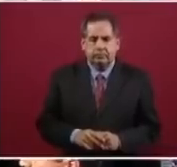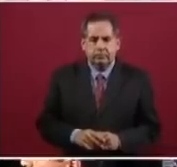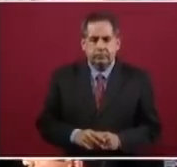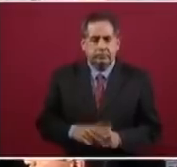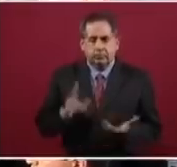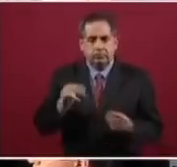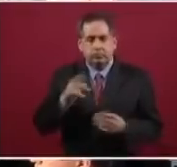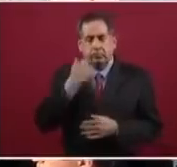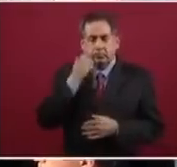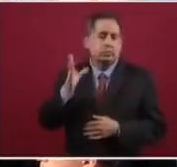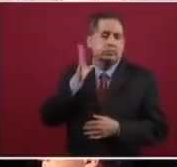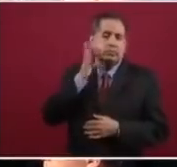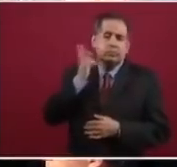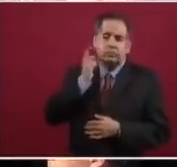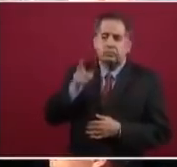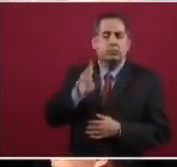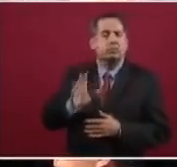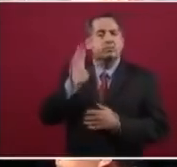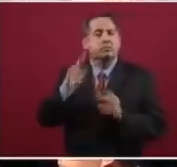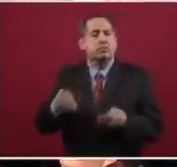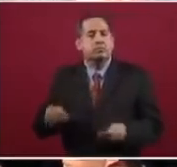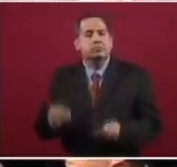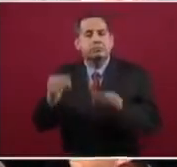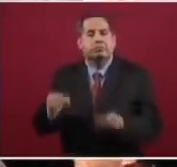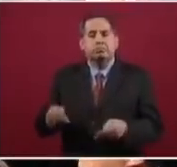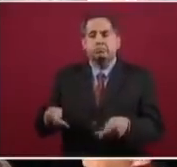la cámara diputado sea un tianguis